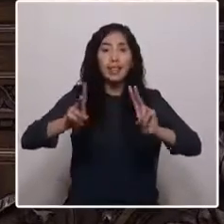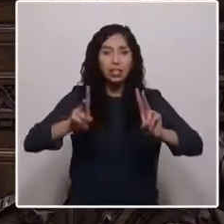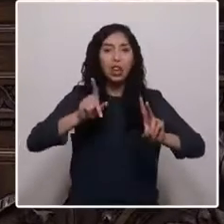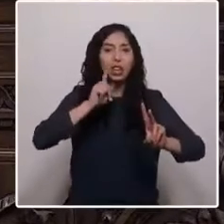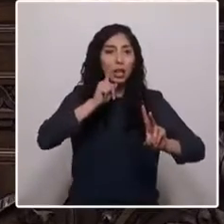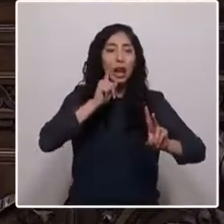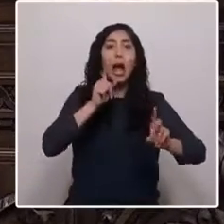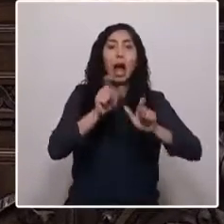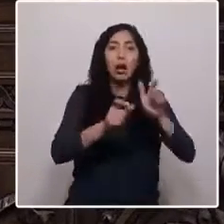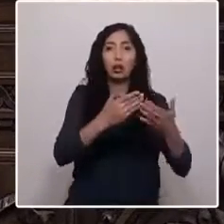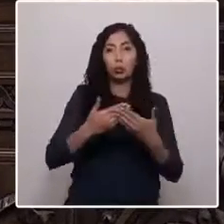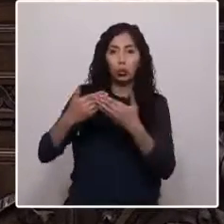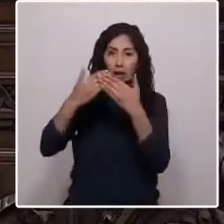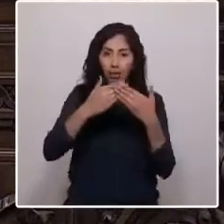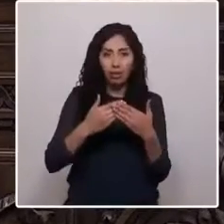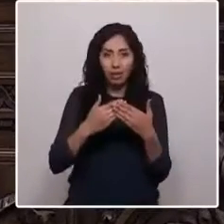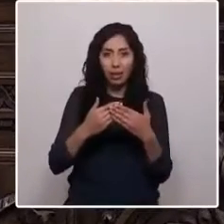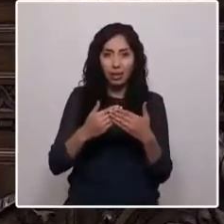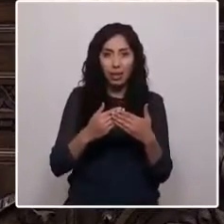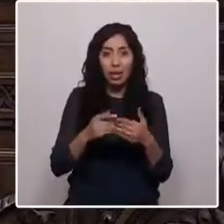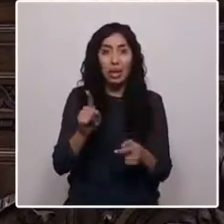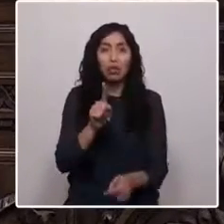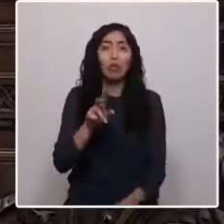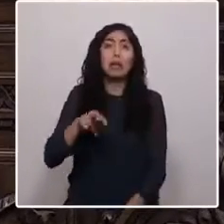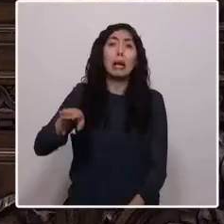las injusticias de una mochila como el CAE.